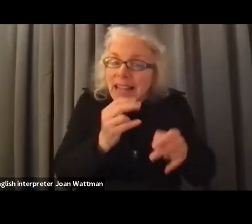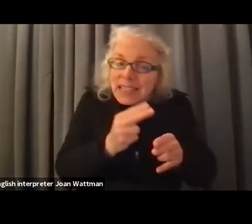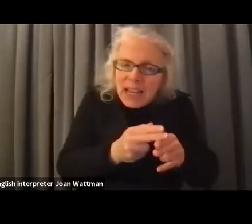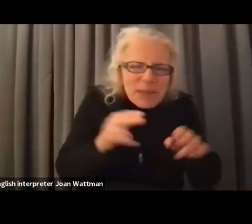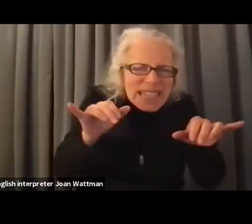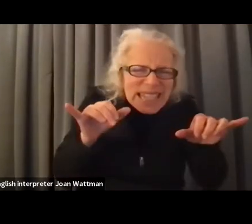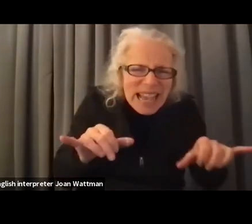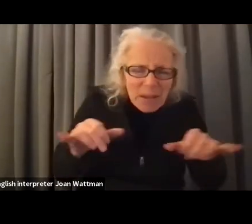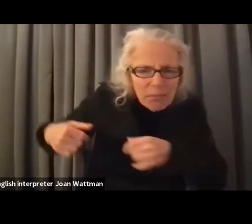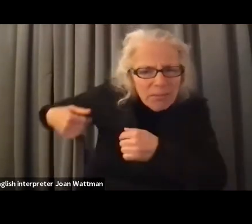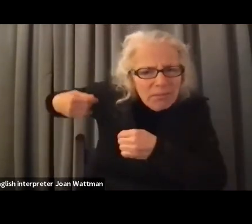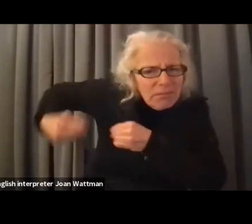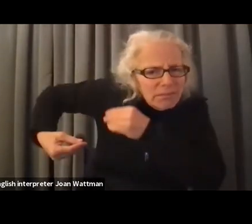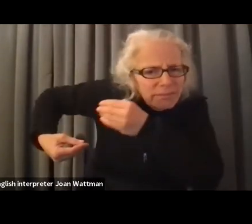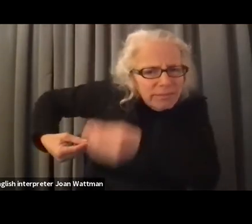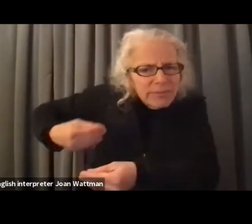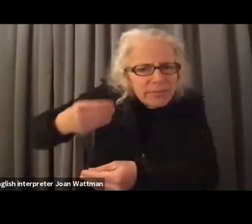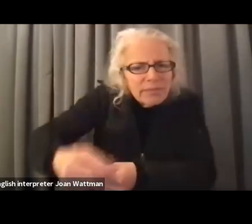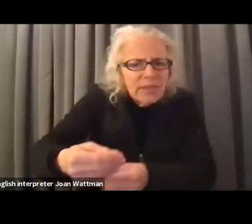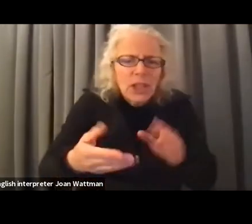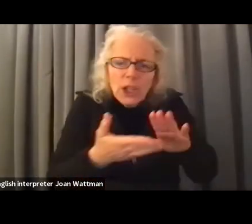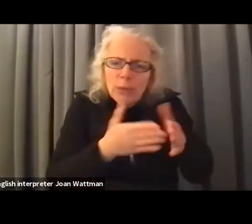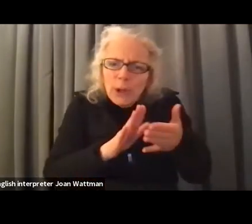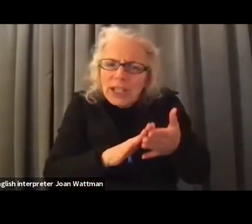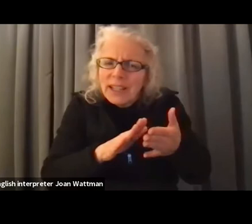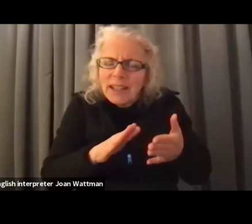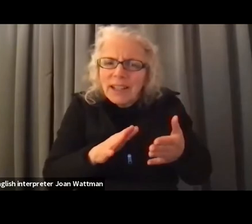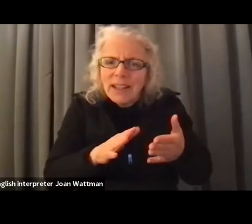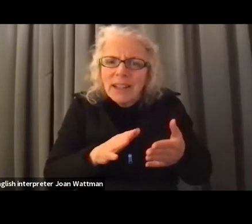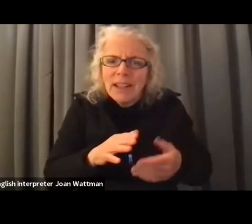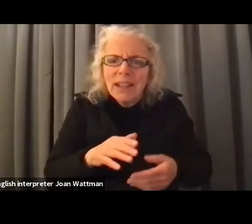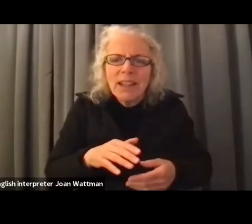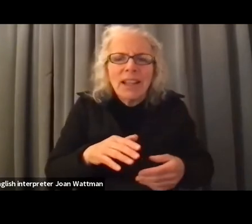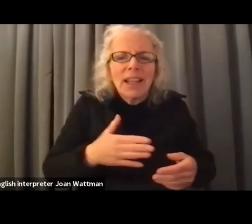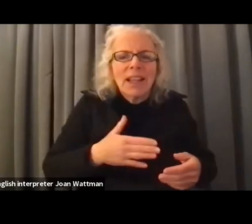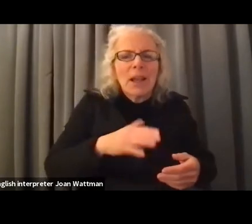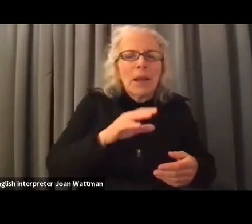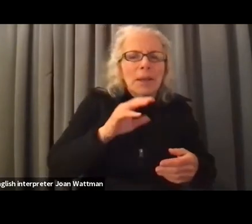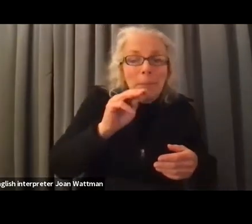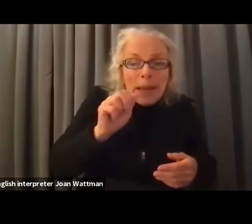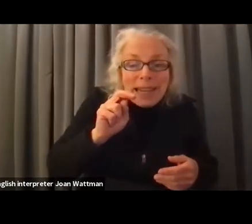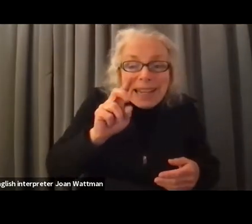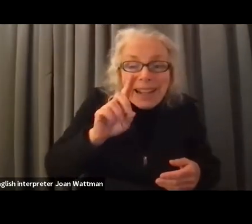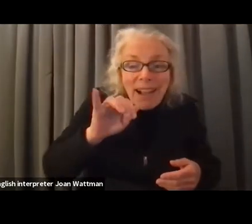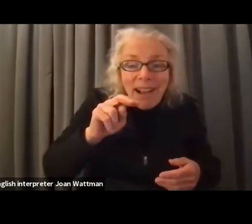el Mozorongó, como el Mandinga, ¿sí? Nos dicen que la